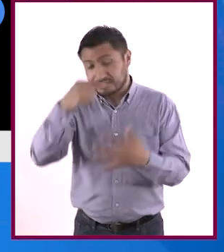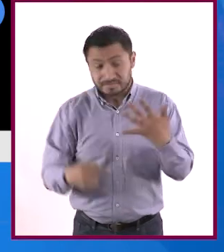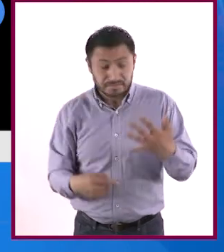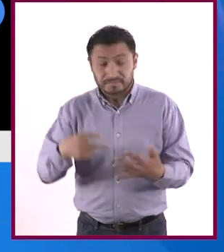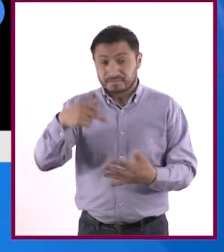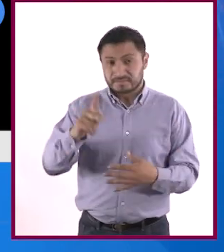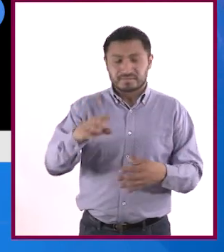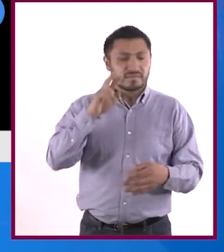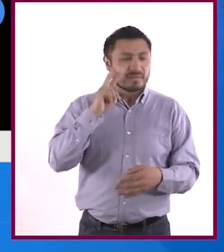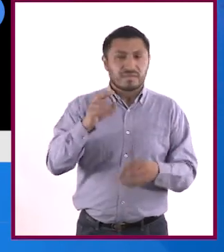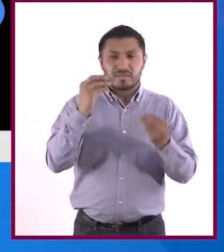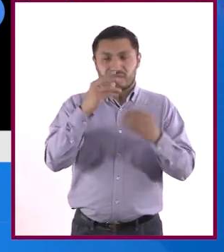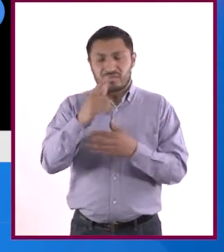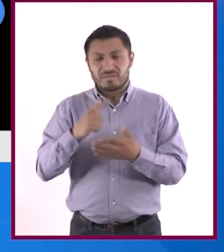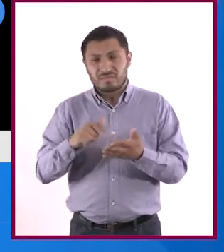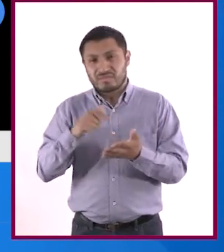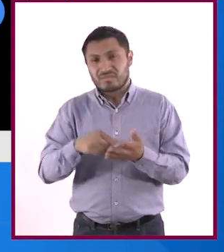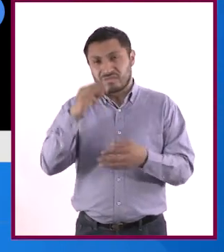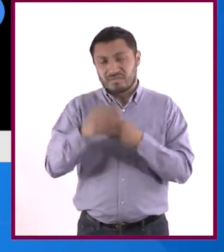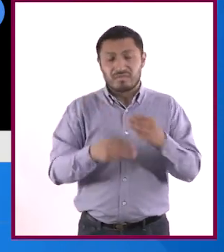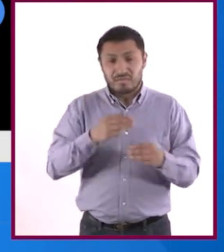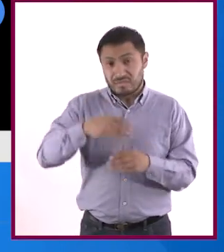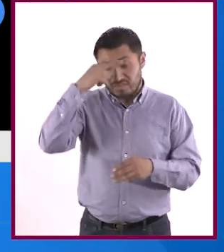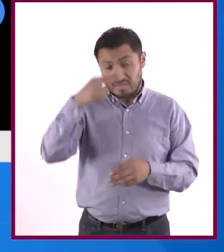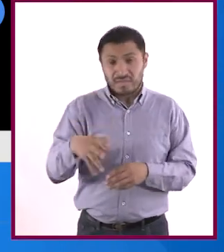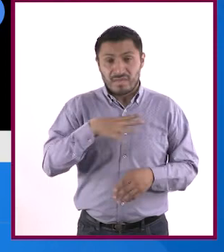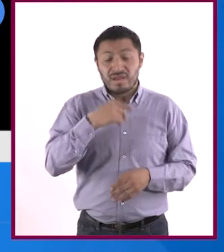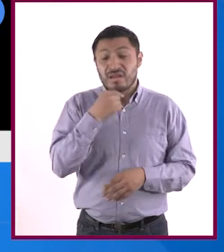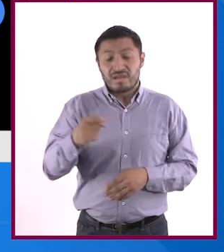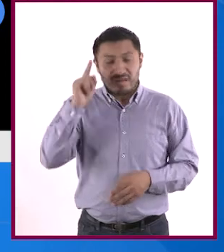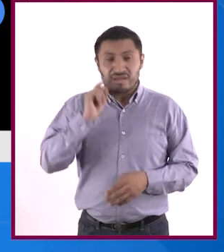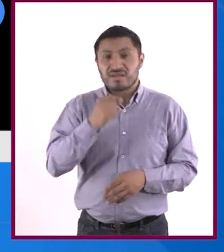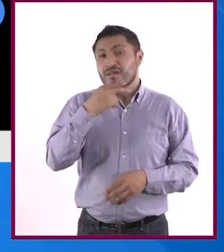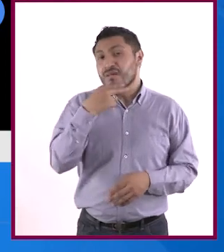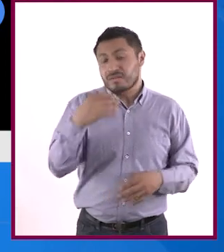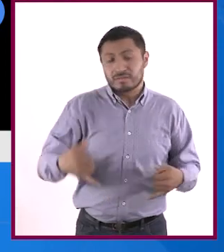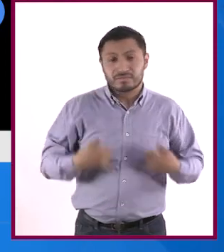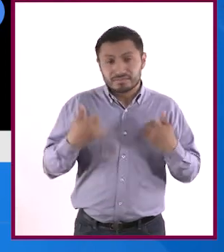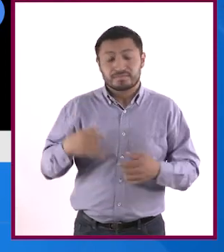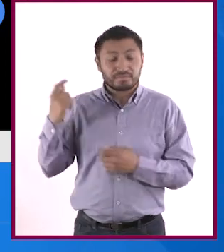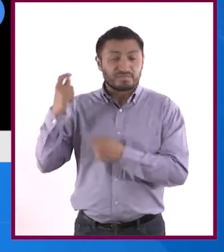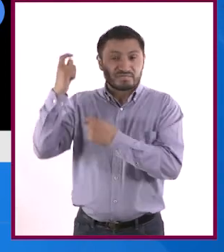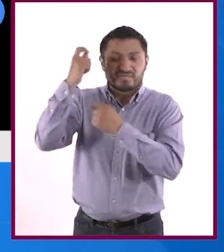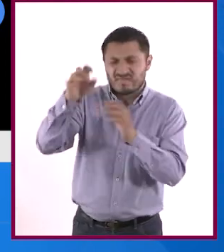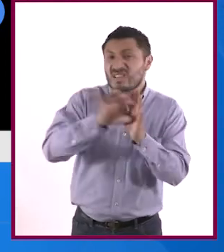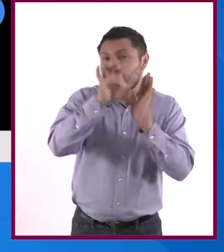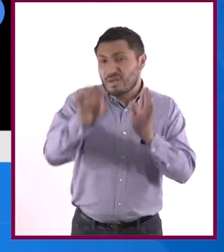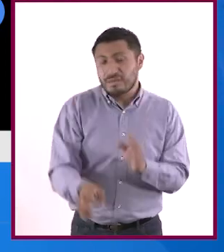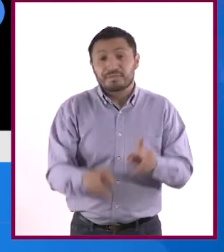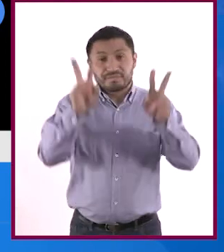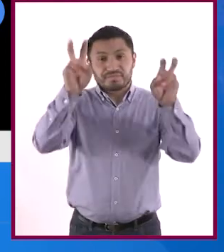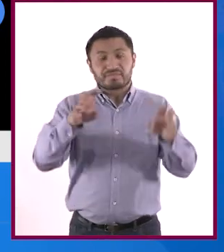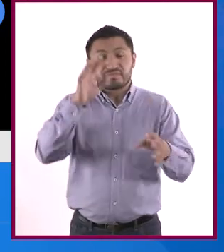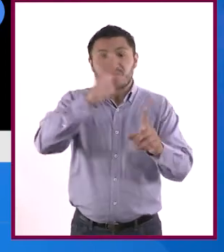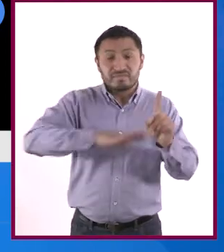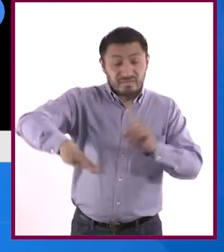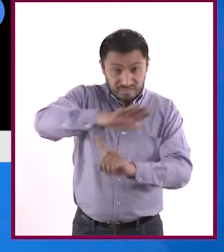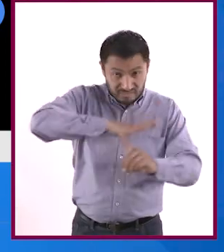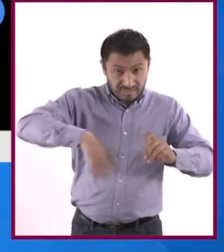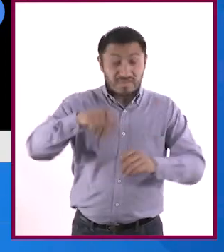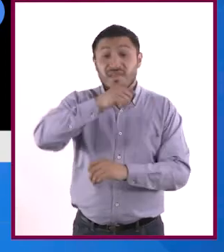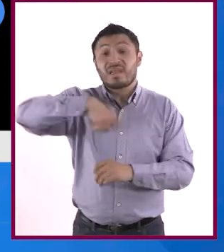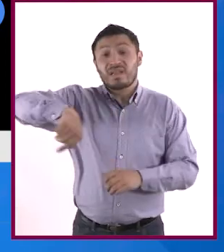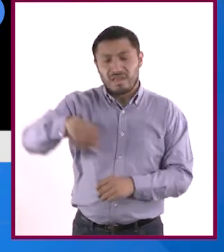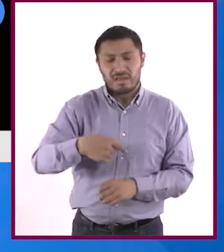ejemplo, vemos en muchos lugares del mundo y de México a niñas, niños y adolescentes manifestándose, por ejemplo, en temas ambientales, ¿no? Que